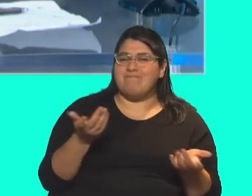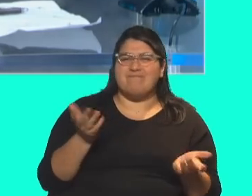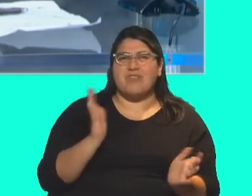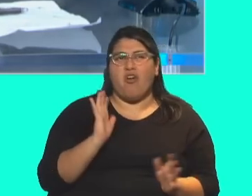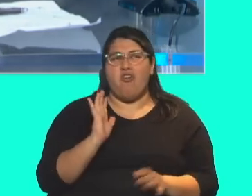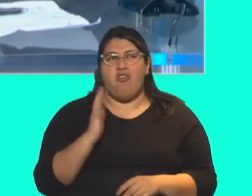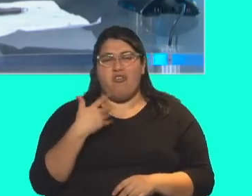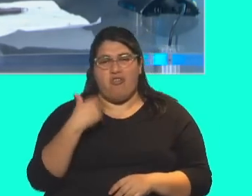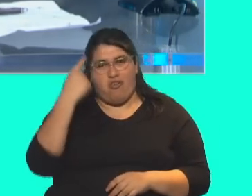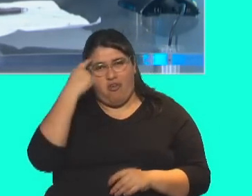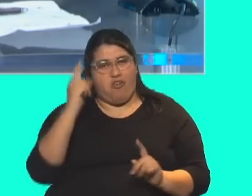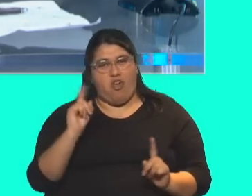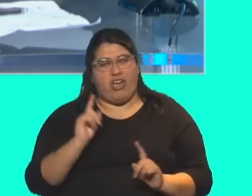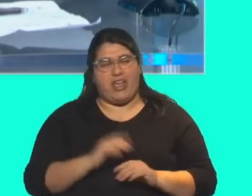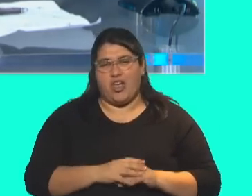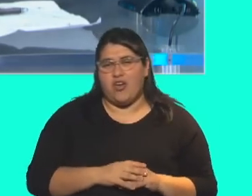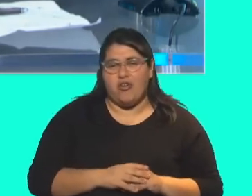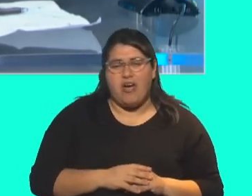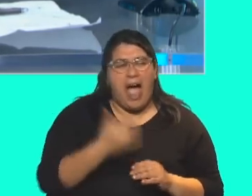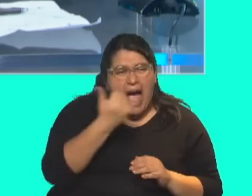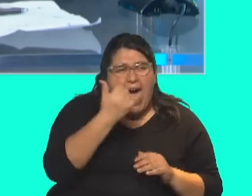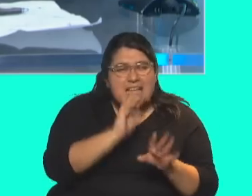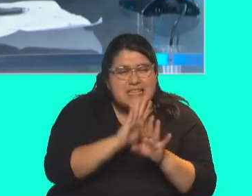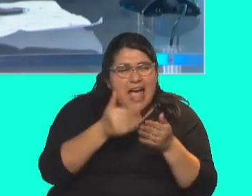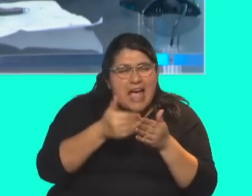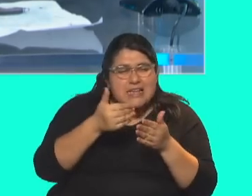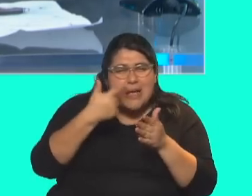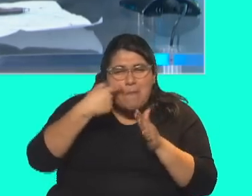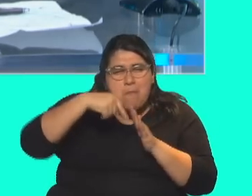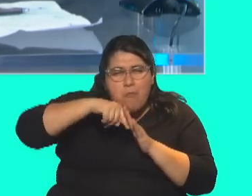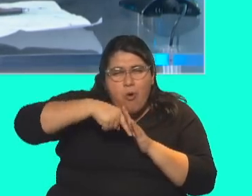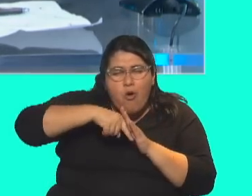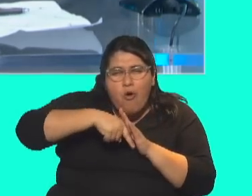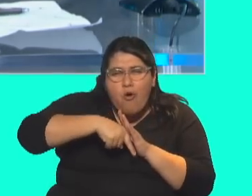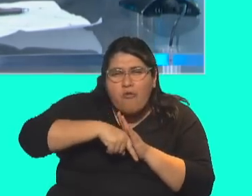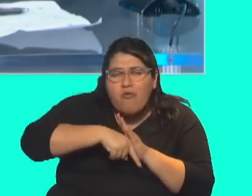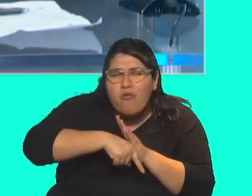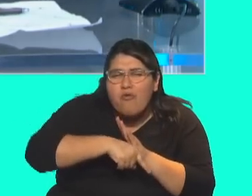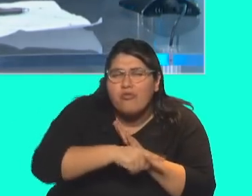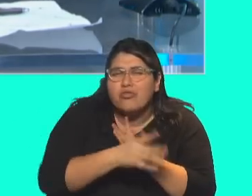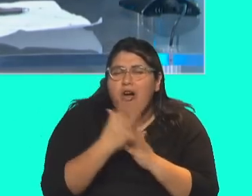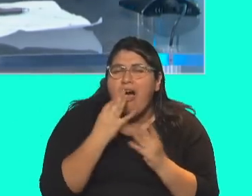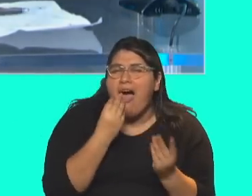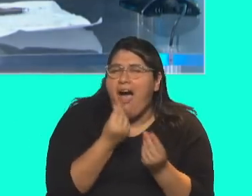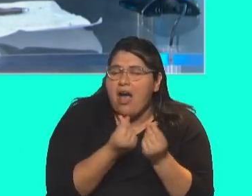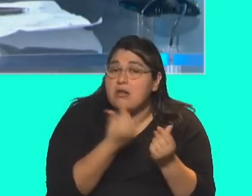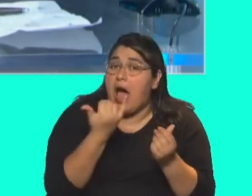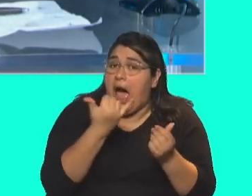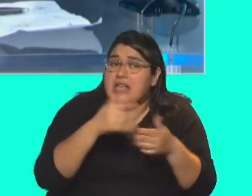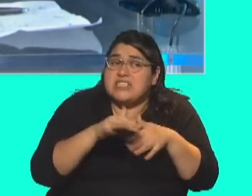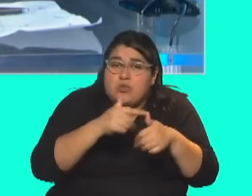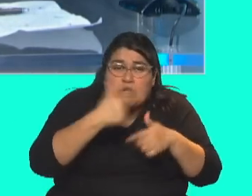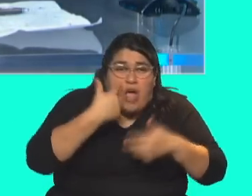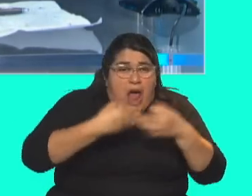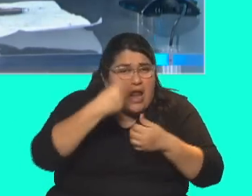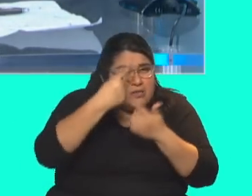no lo creo creo que hay más atrás por eso como decía señalaba esto tiene muchas aristas bueno esa es una